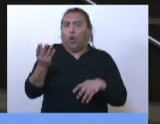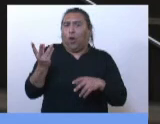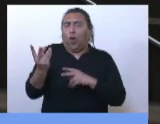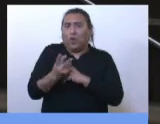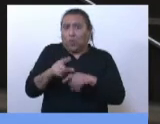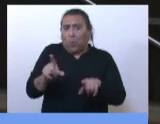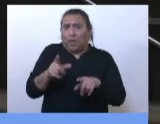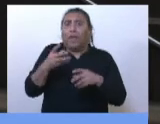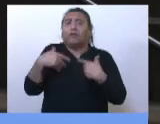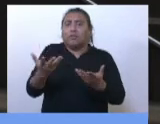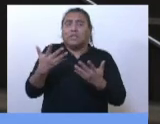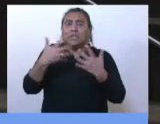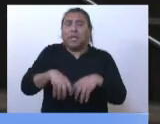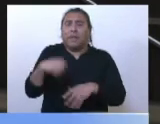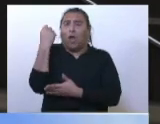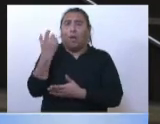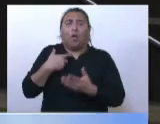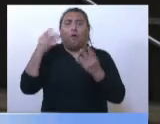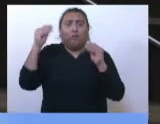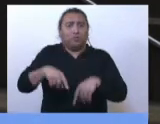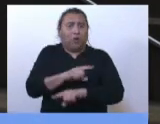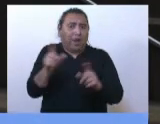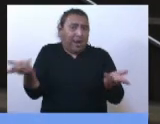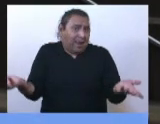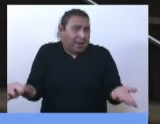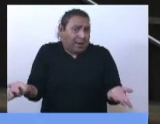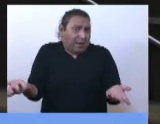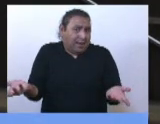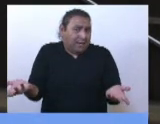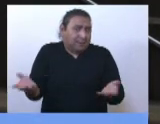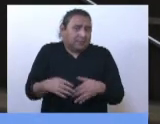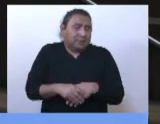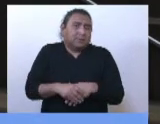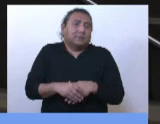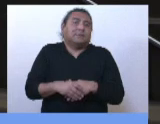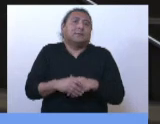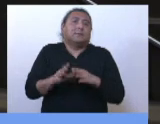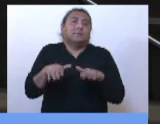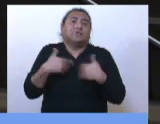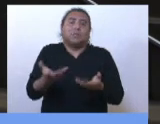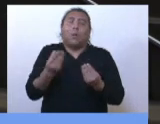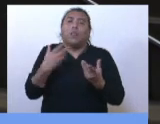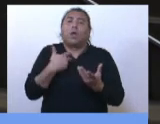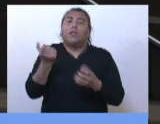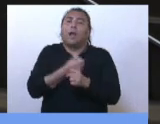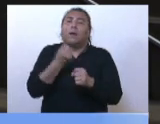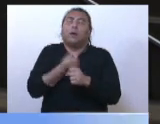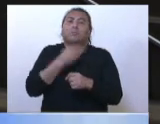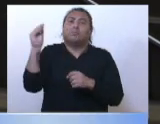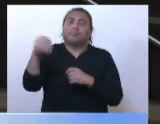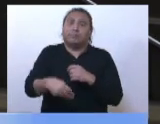sistema económico funcione por qué cuando se cae el trabajo así seca el